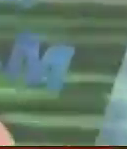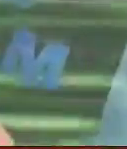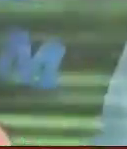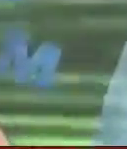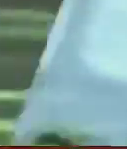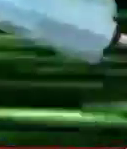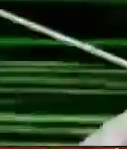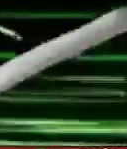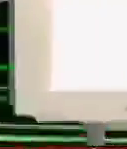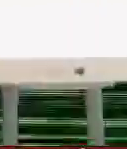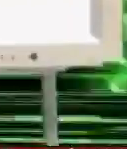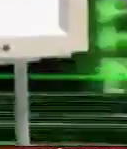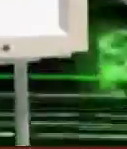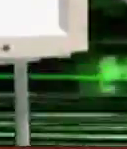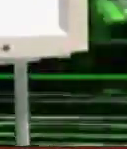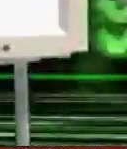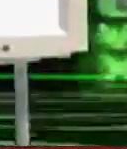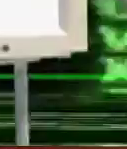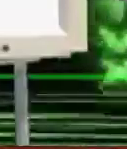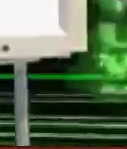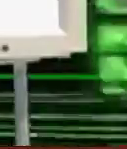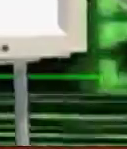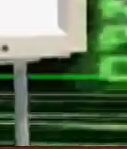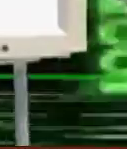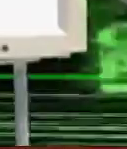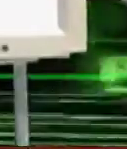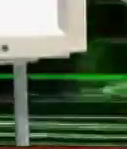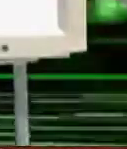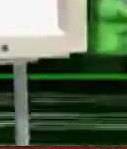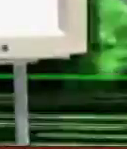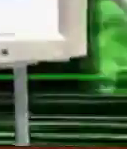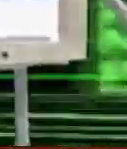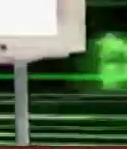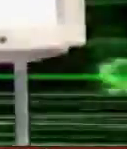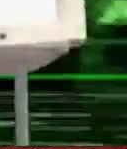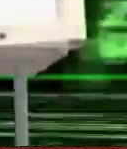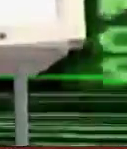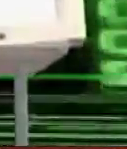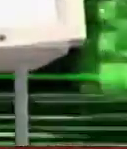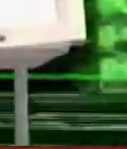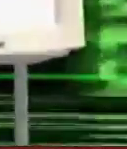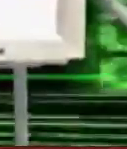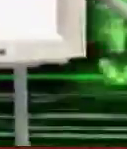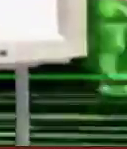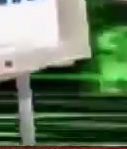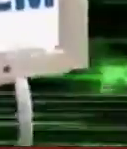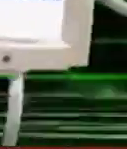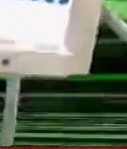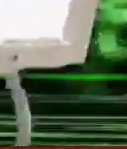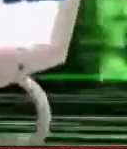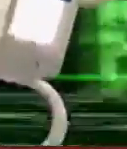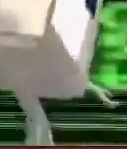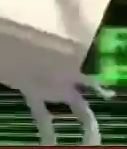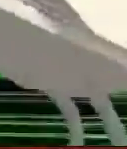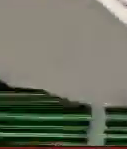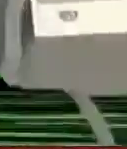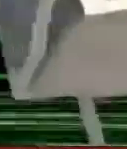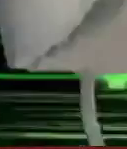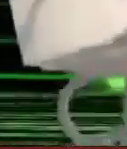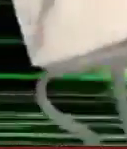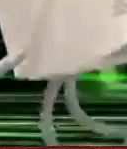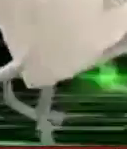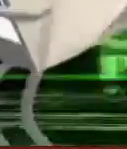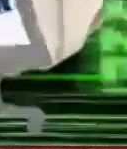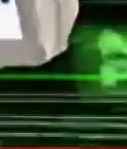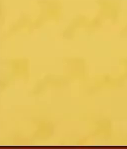que dentro de dicha empresa le restan importancia a las noticias de interés para los conservadores, por